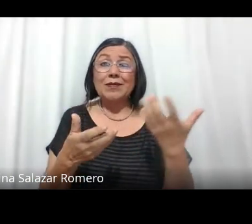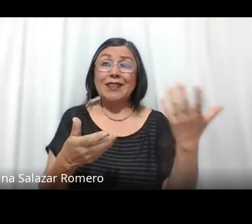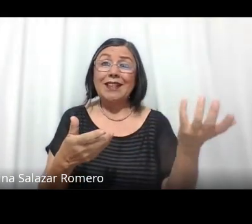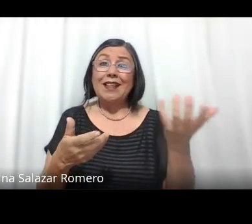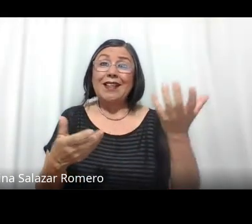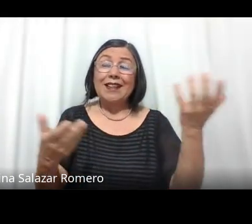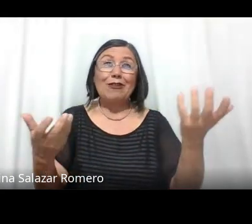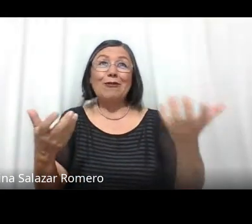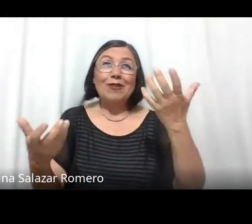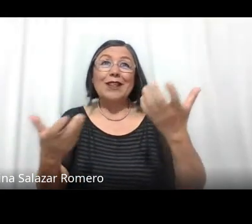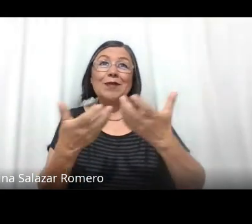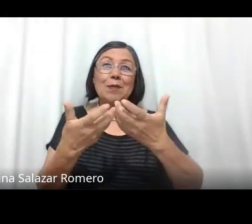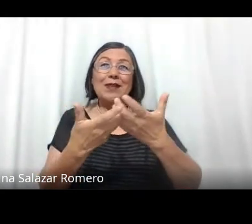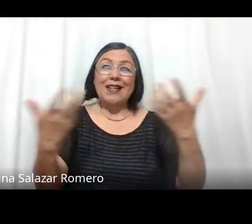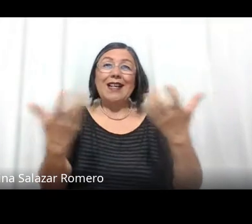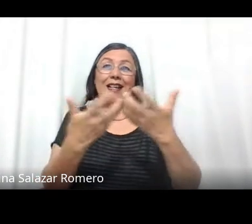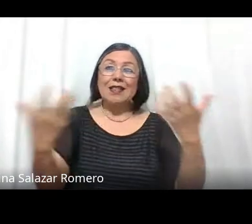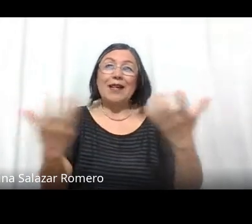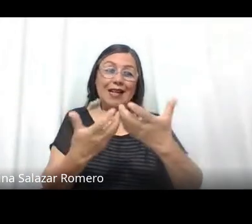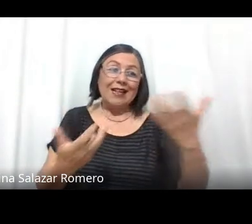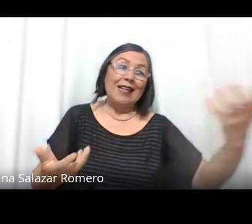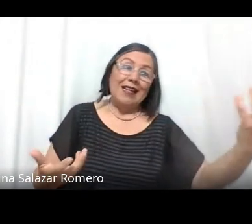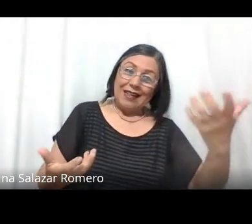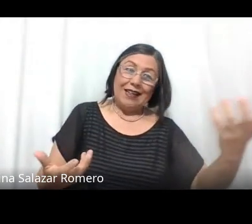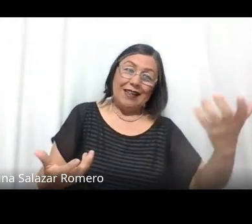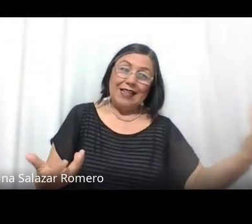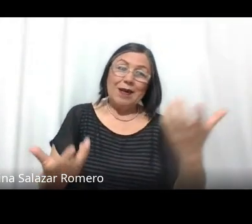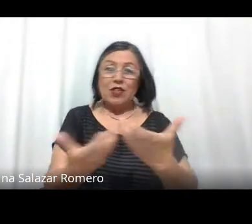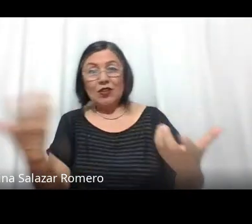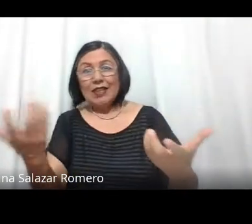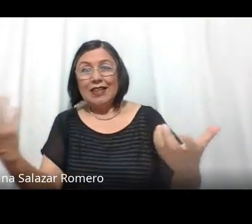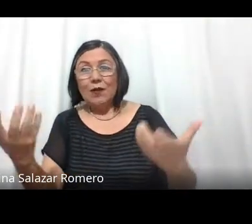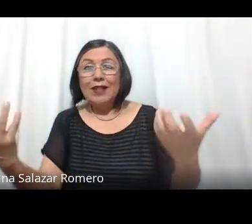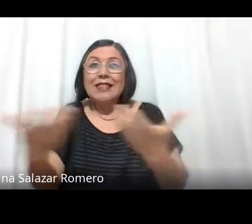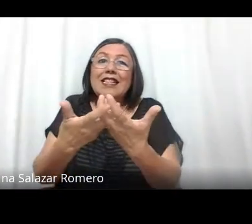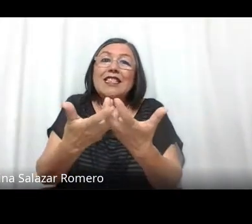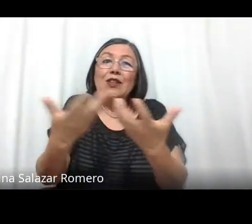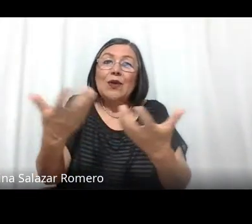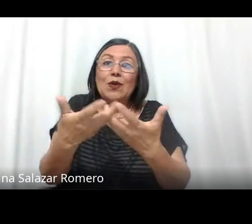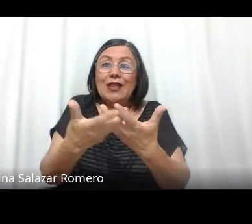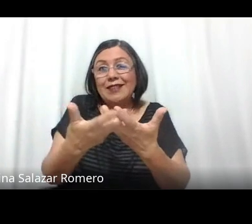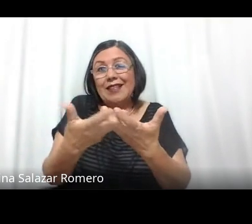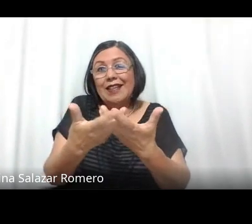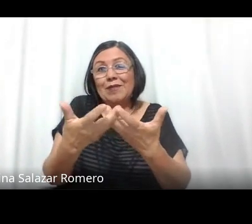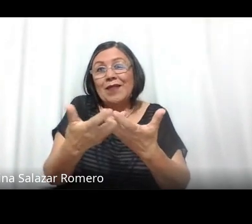cultural, ¿sí? Cómo empezar a separar el español de la lengua de señas y